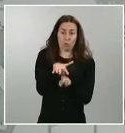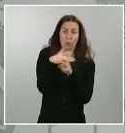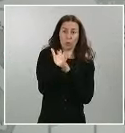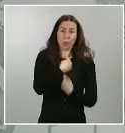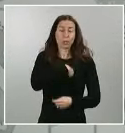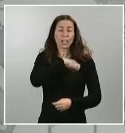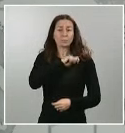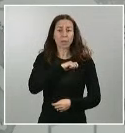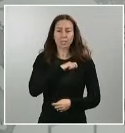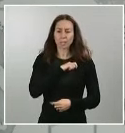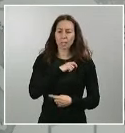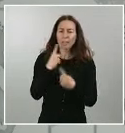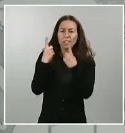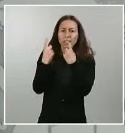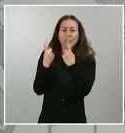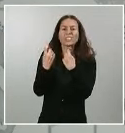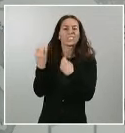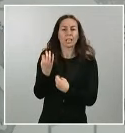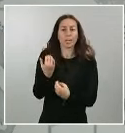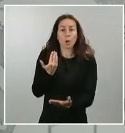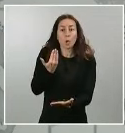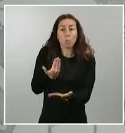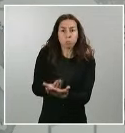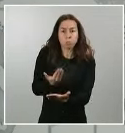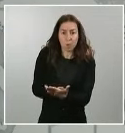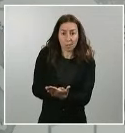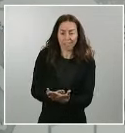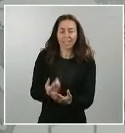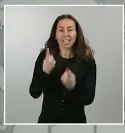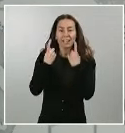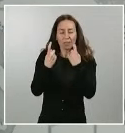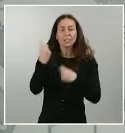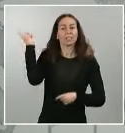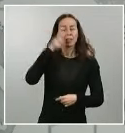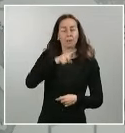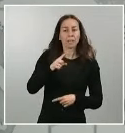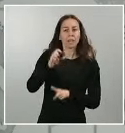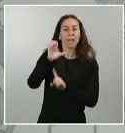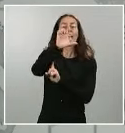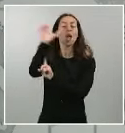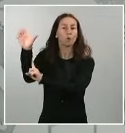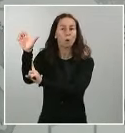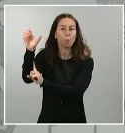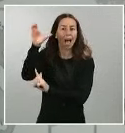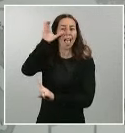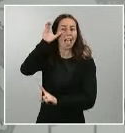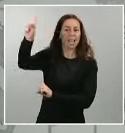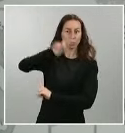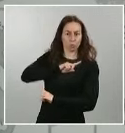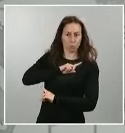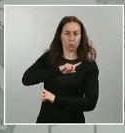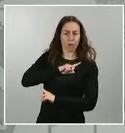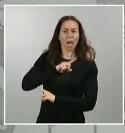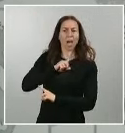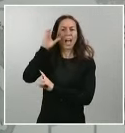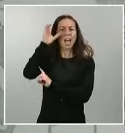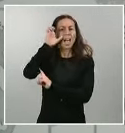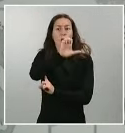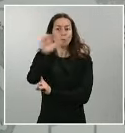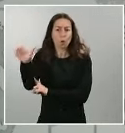Unión Europea. Necesitamos comprobar que Europa escucha y que Europa actúa. Necesitamos contundencia y